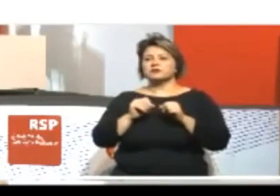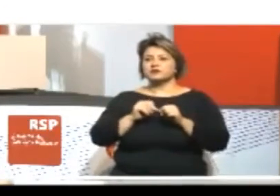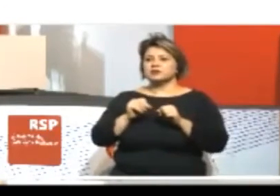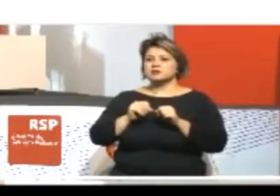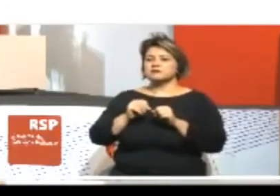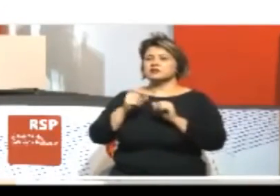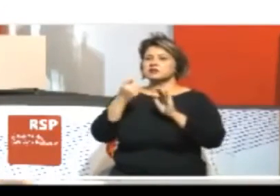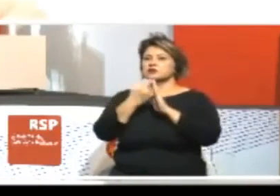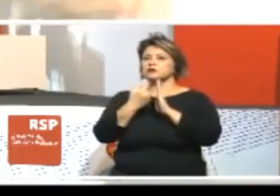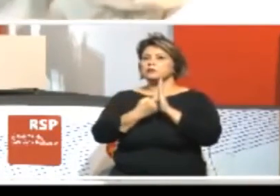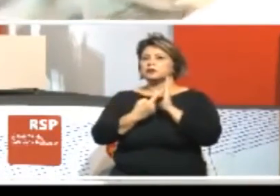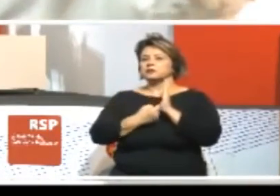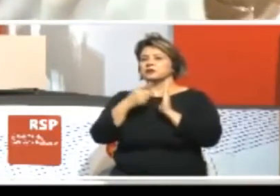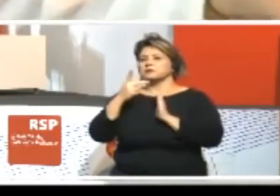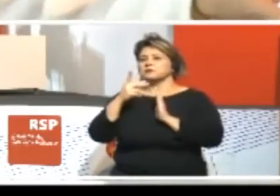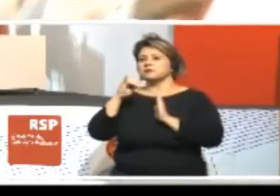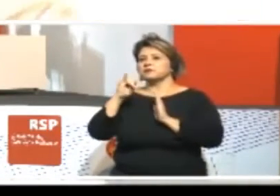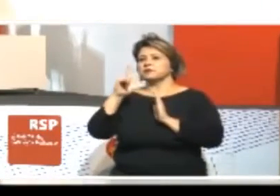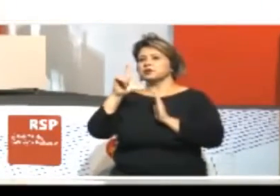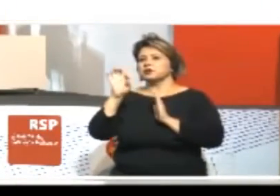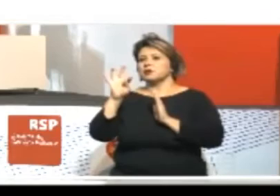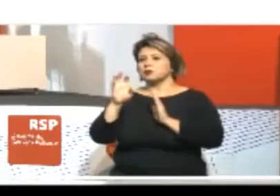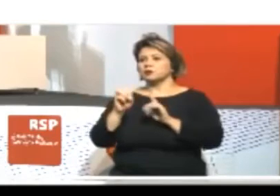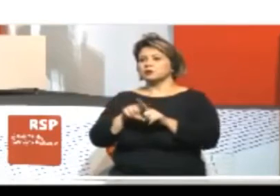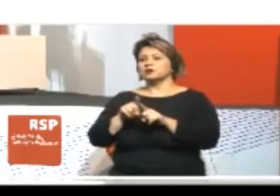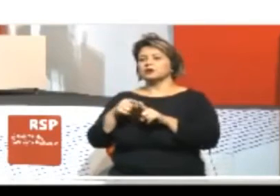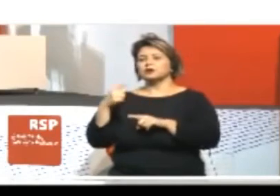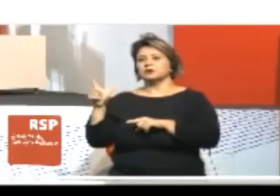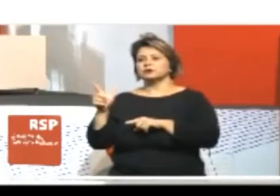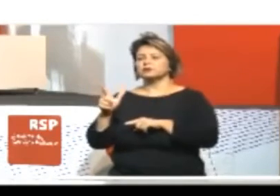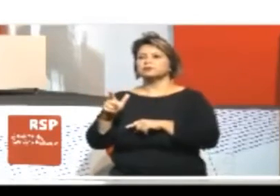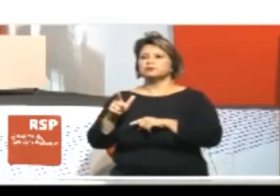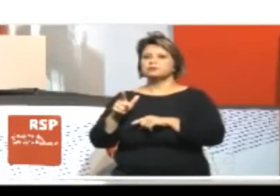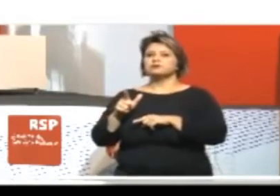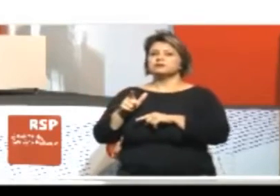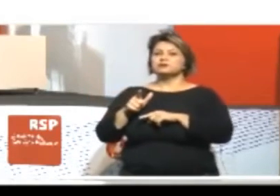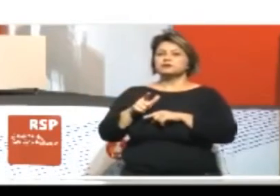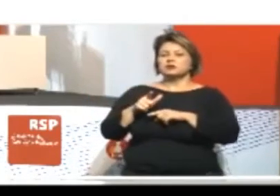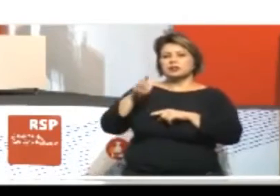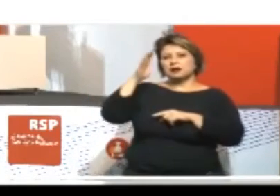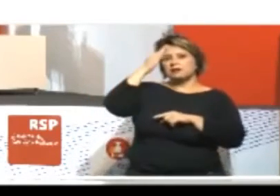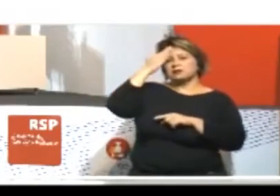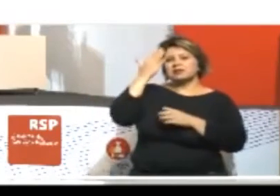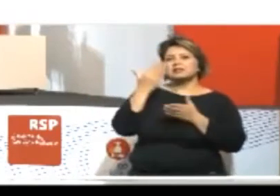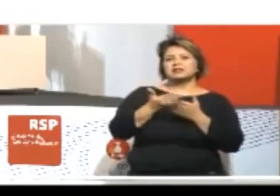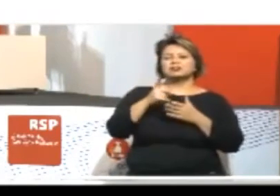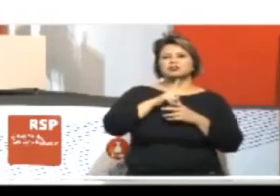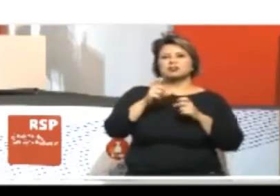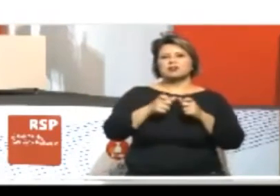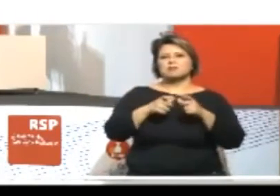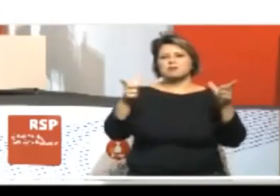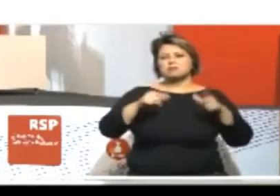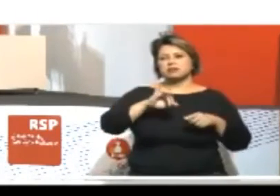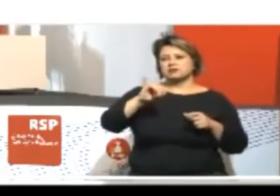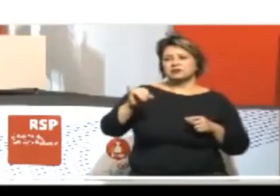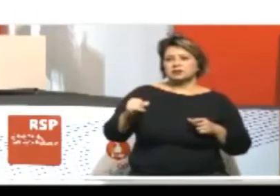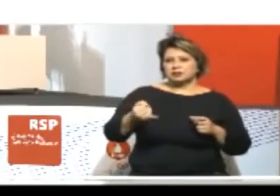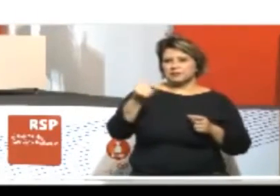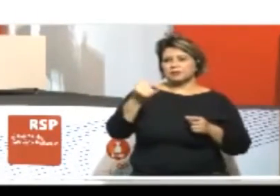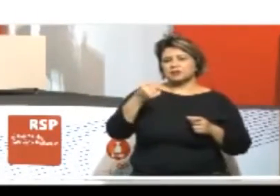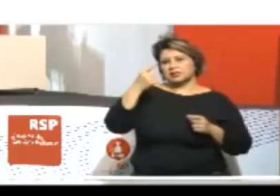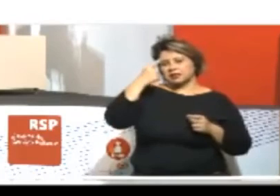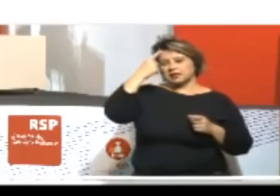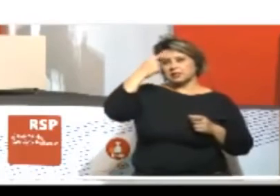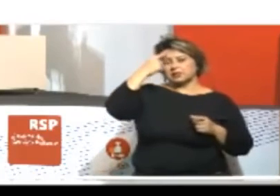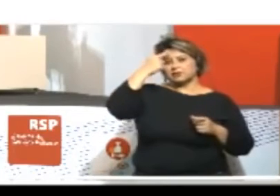hacer otro programa piloto en esta vereda. Entonces pienso que hay mayores oportunidades para innovar a nivel local que a nivel